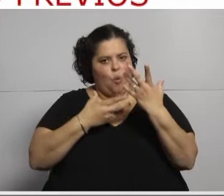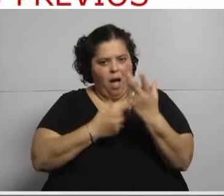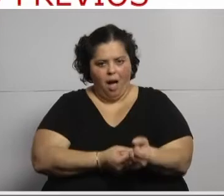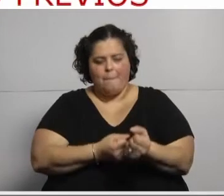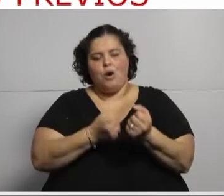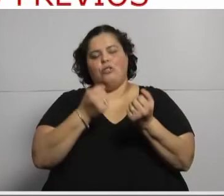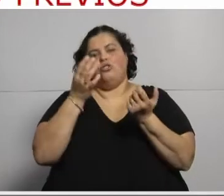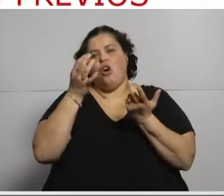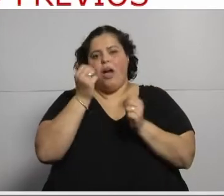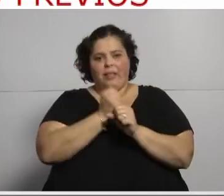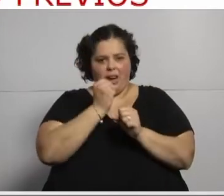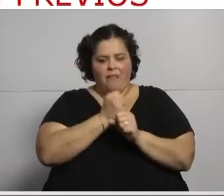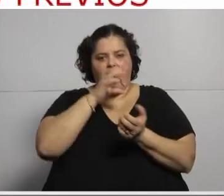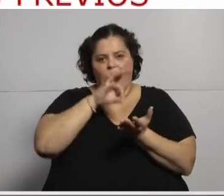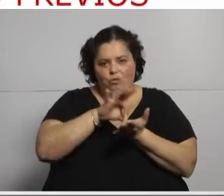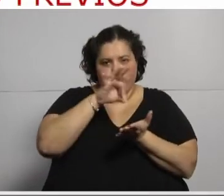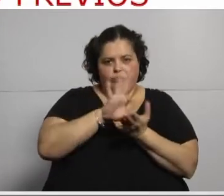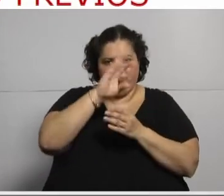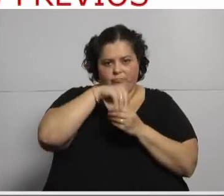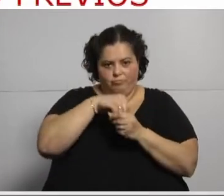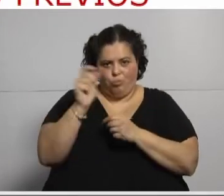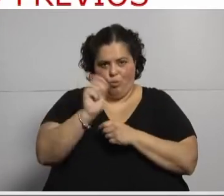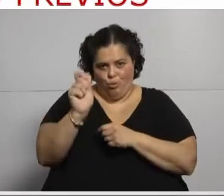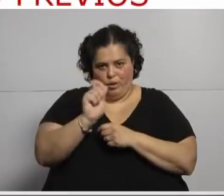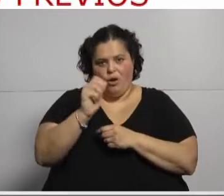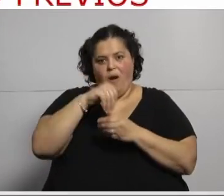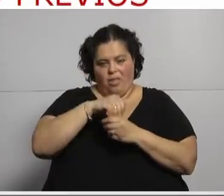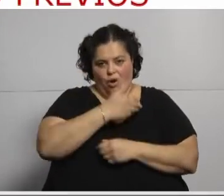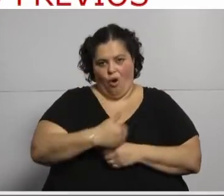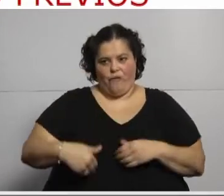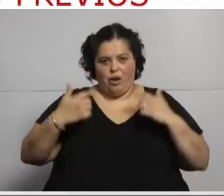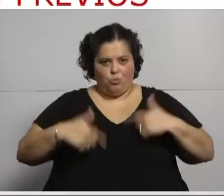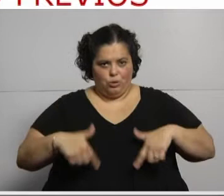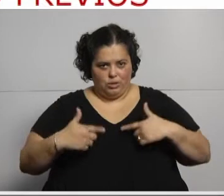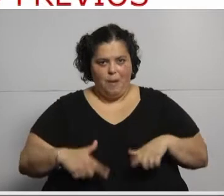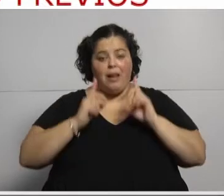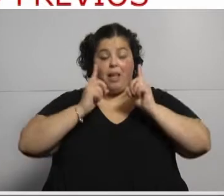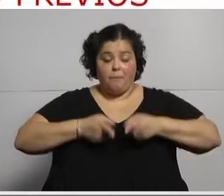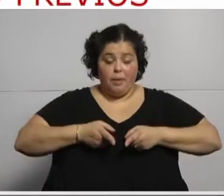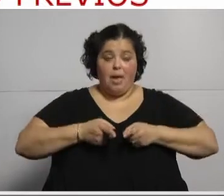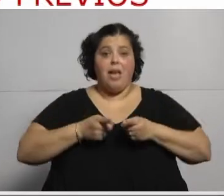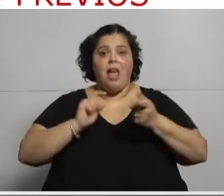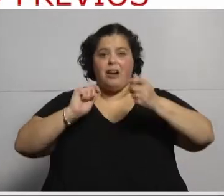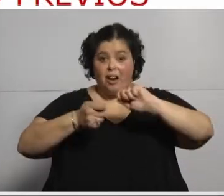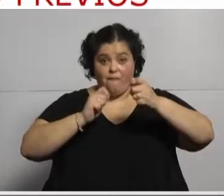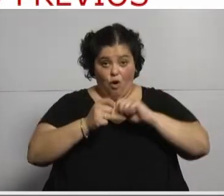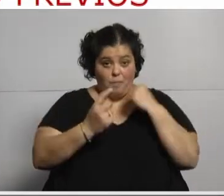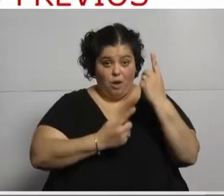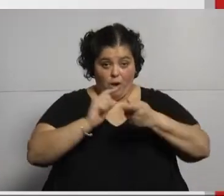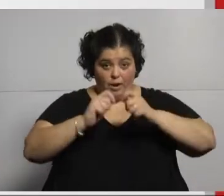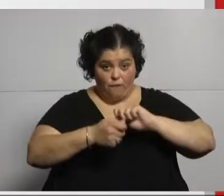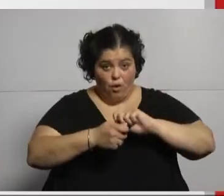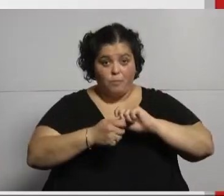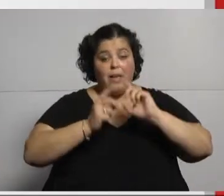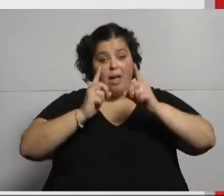trabajo de los servidores públicos dentro del gobierno municipal. Y parte de las reformas que hemos tenido en estos últimos 10 años tienen que ver incluso con